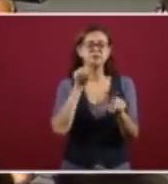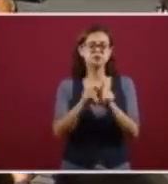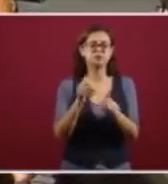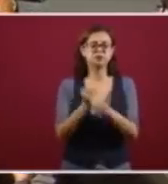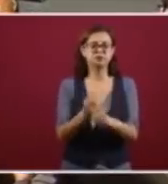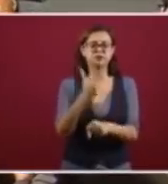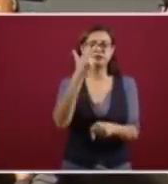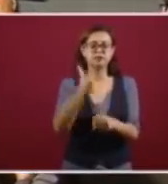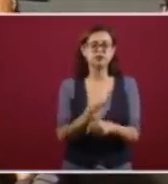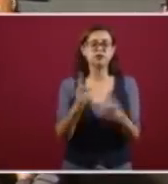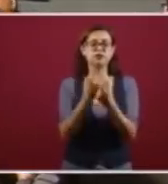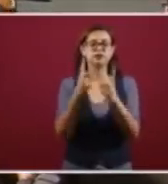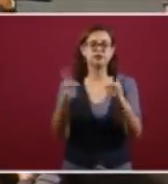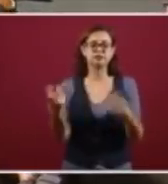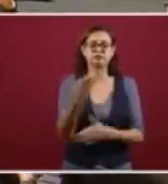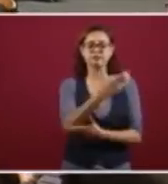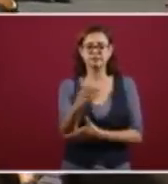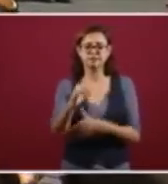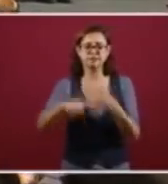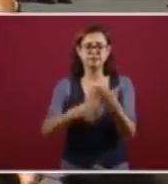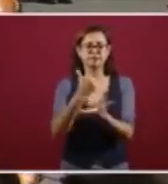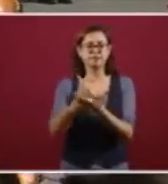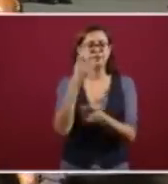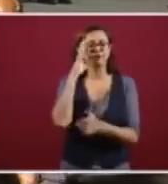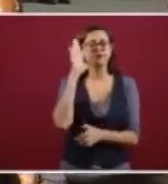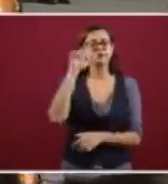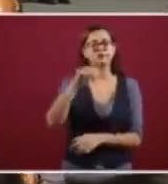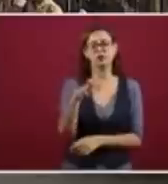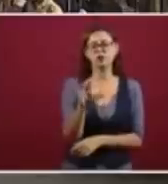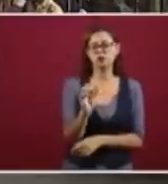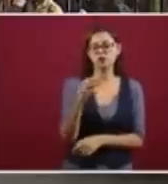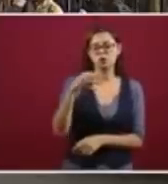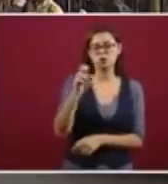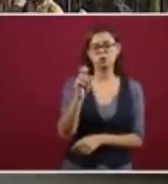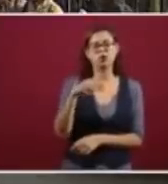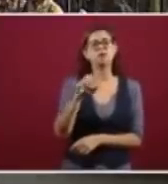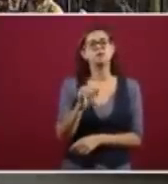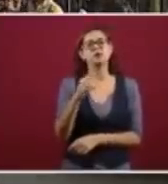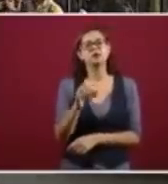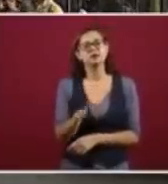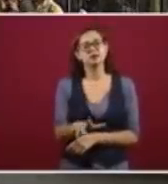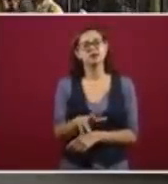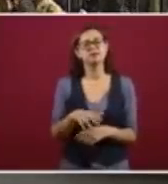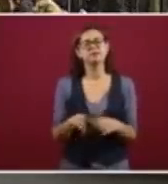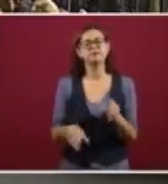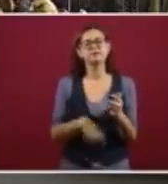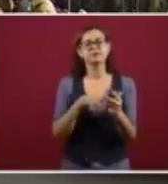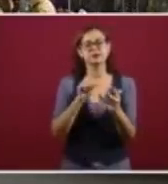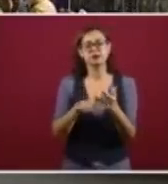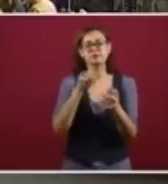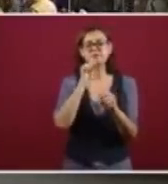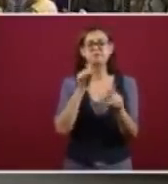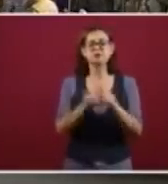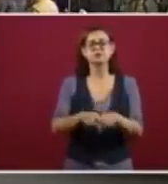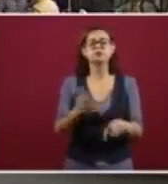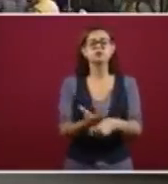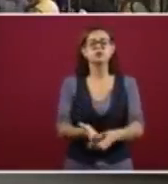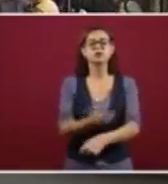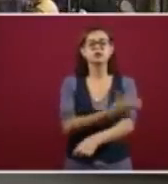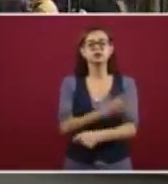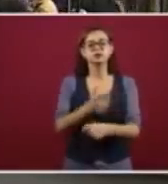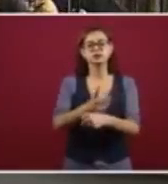Urbano, el maestro Román Meyer Falcón, y nos acompaña también